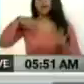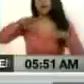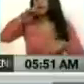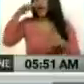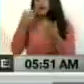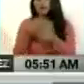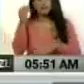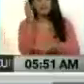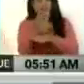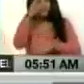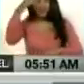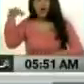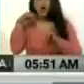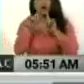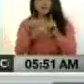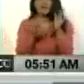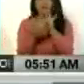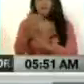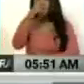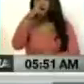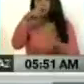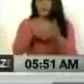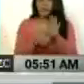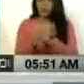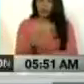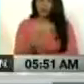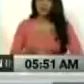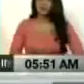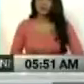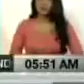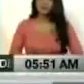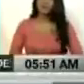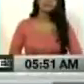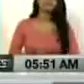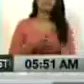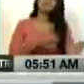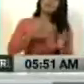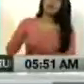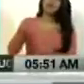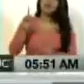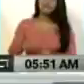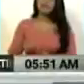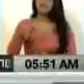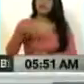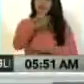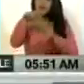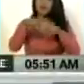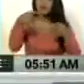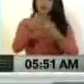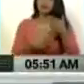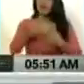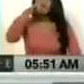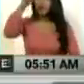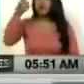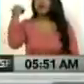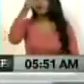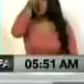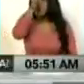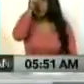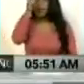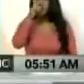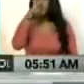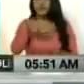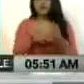por los hechos del 11 de abril del 2002. Vemos una opinión nuevamente en el Nacional. Maduro lo prometió en el 2014,